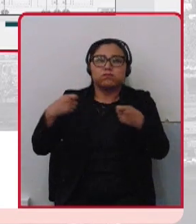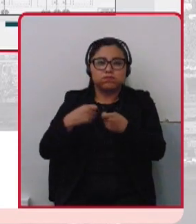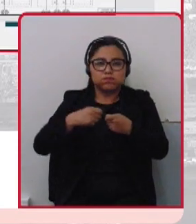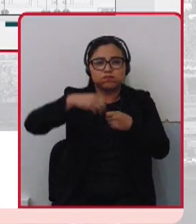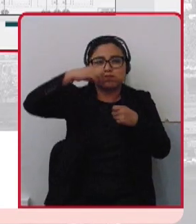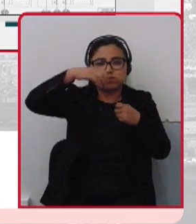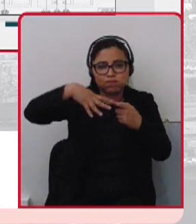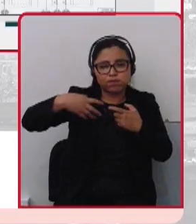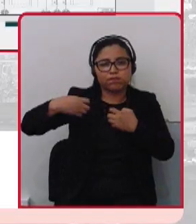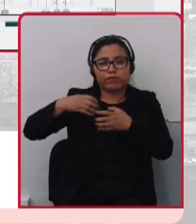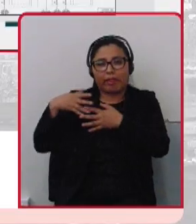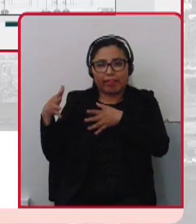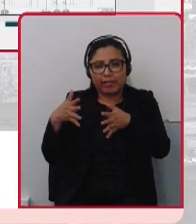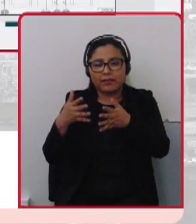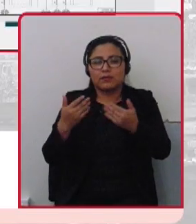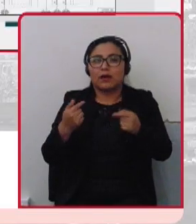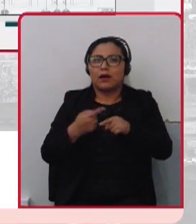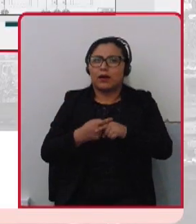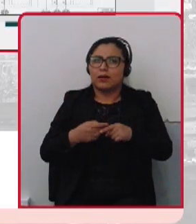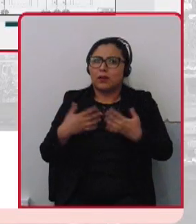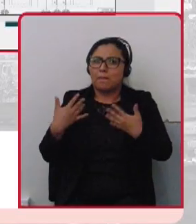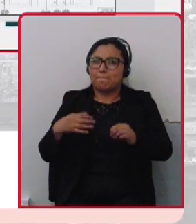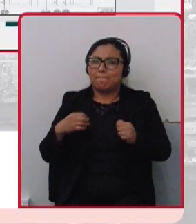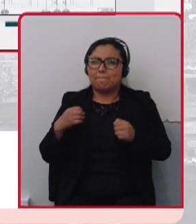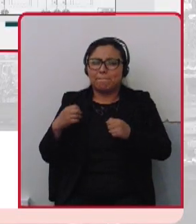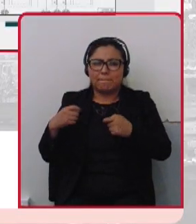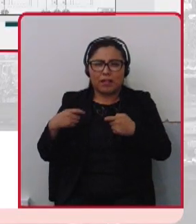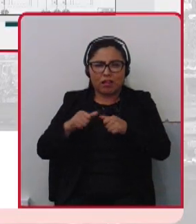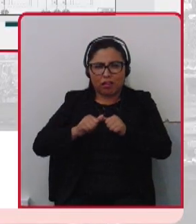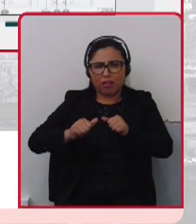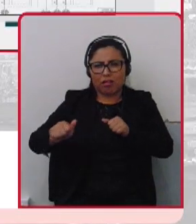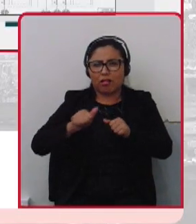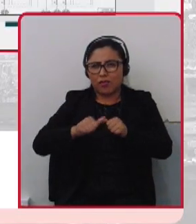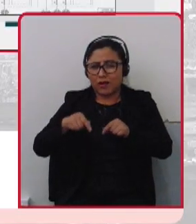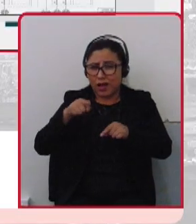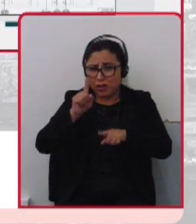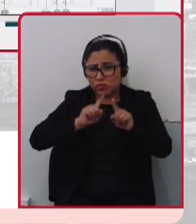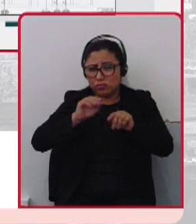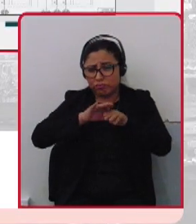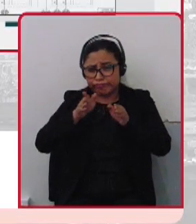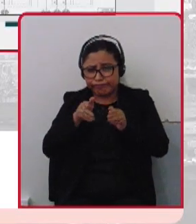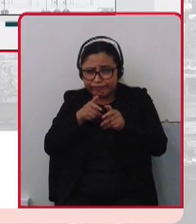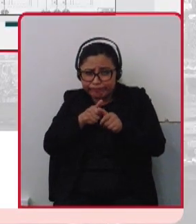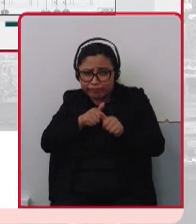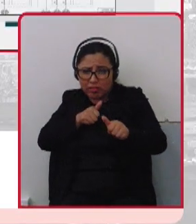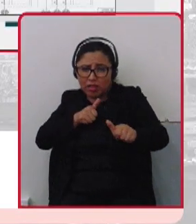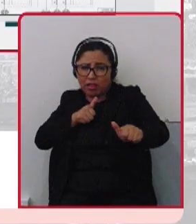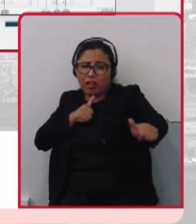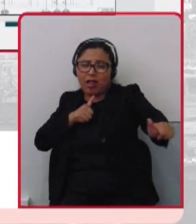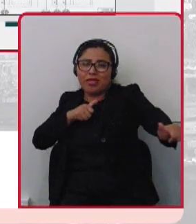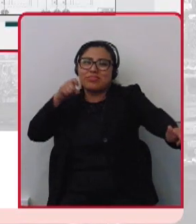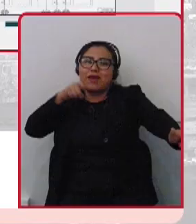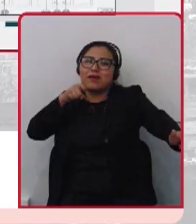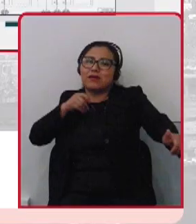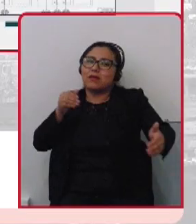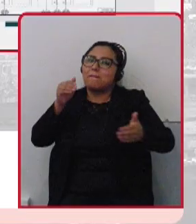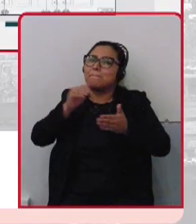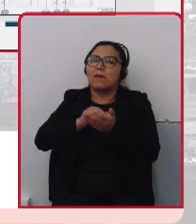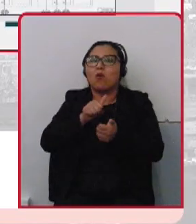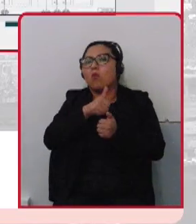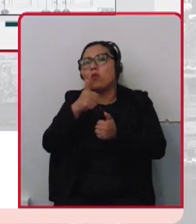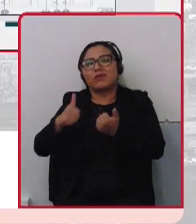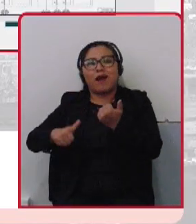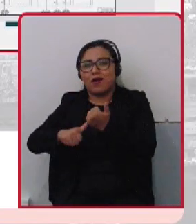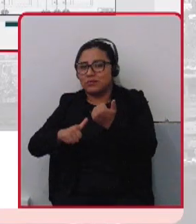En ventilación ha sido súper desafiante por su longitud. Algunos de estos túneles requieren de labores auxiliares